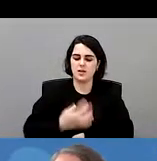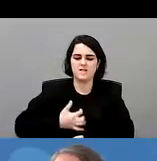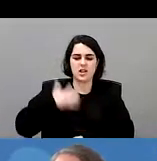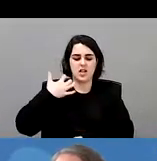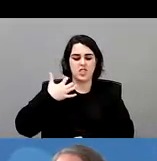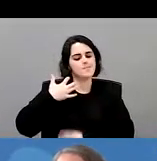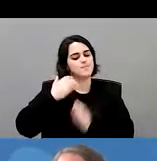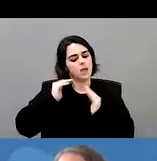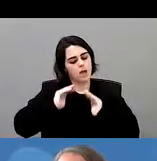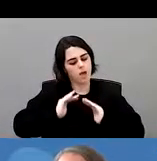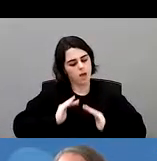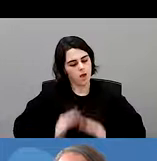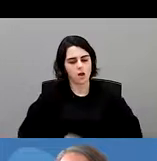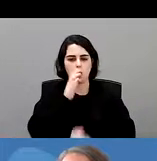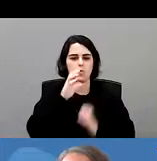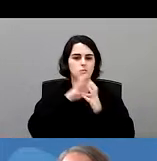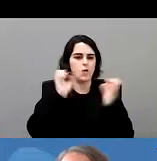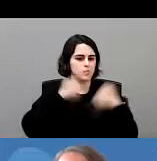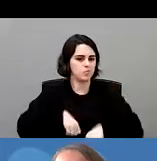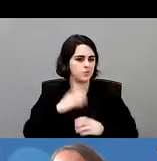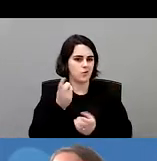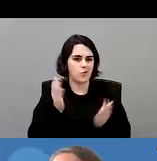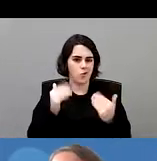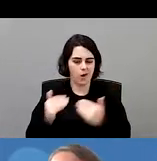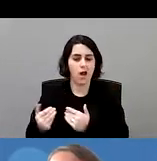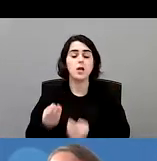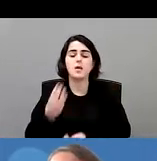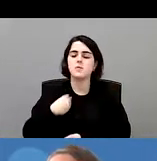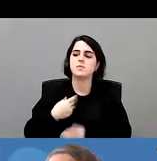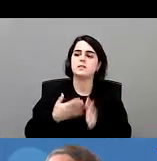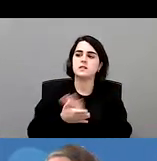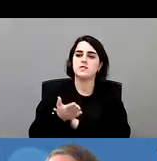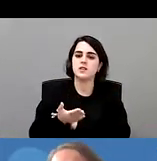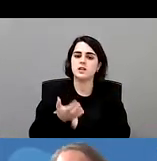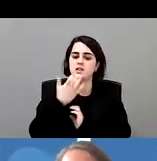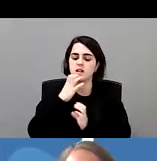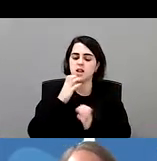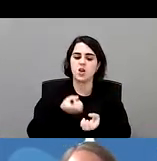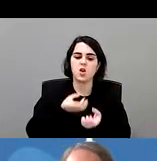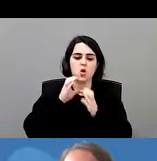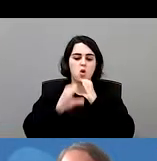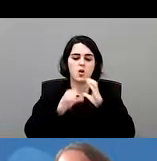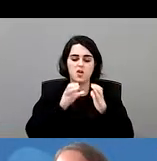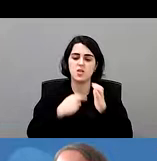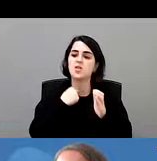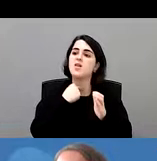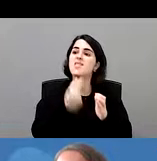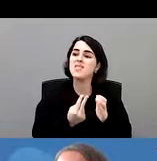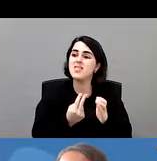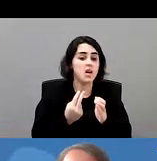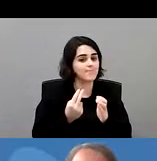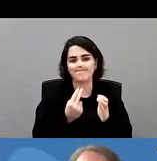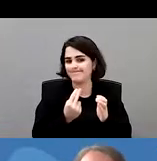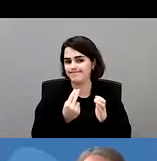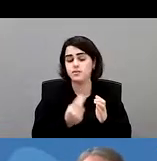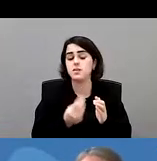habernos entendido. Como tengo que depender de que si tengo un comunicador que no tiene salida de voz, de